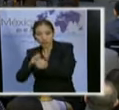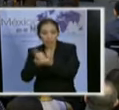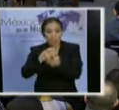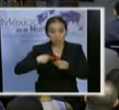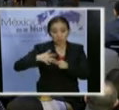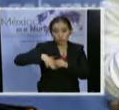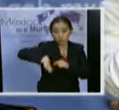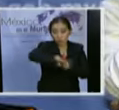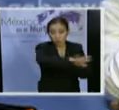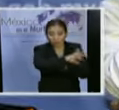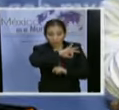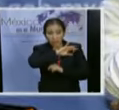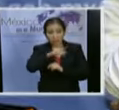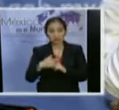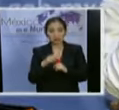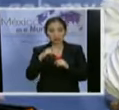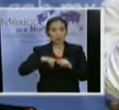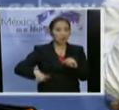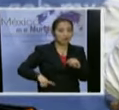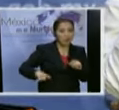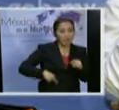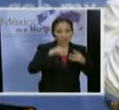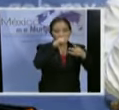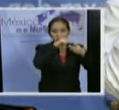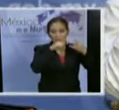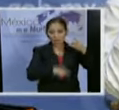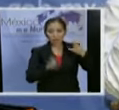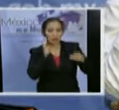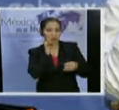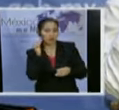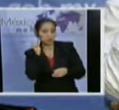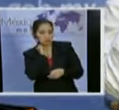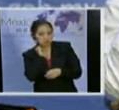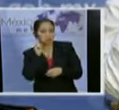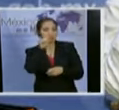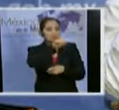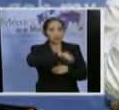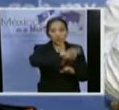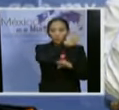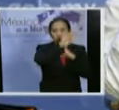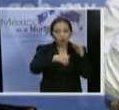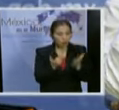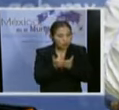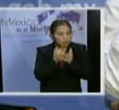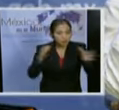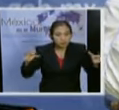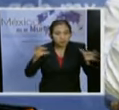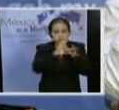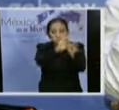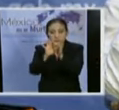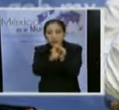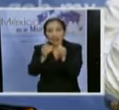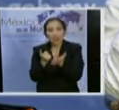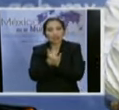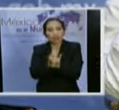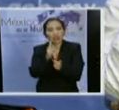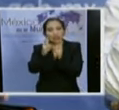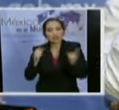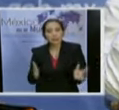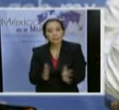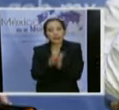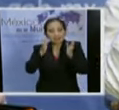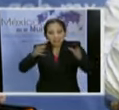ciudadanos, los poderes legislativo y ejecutivo, son todos agentes de desarrollo en lo local, que son